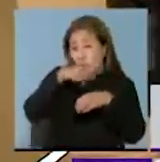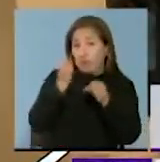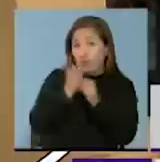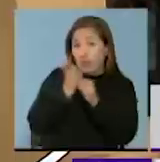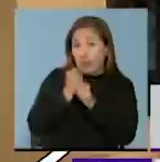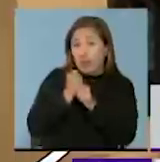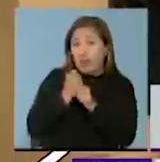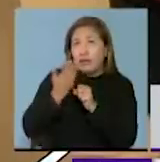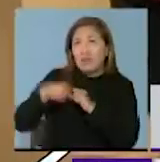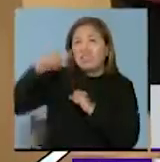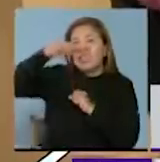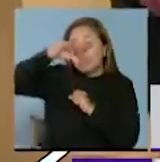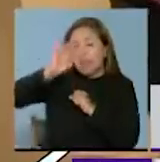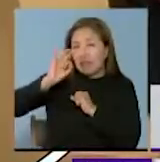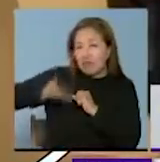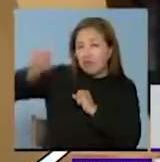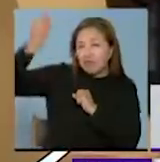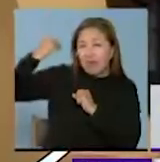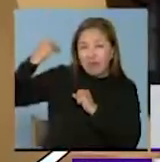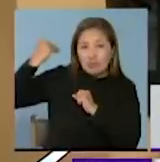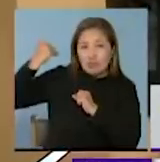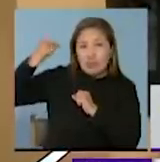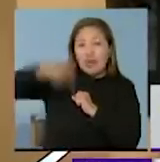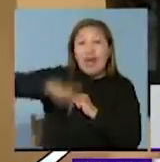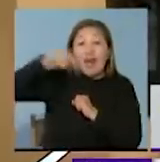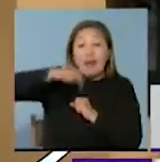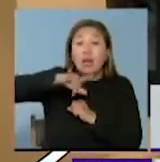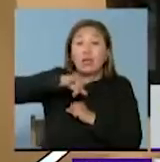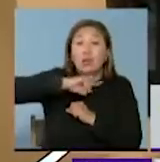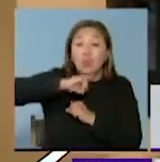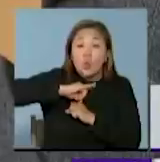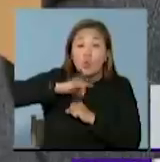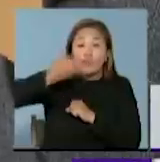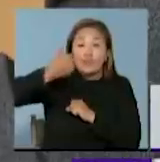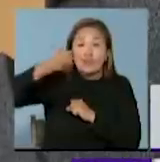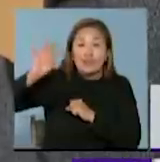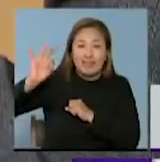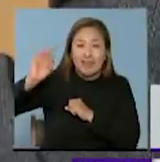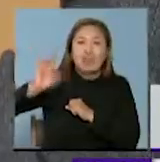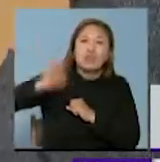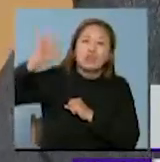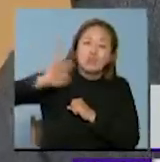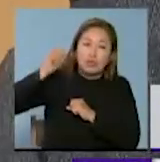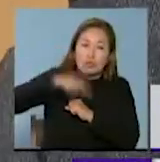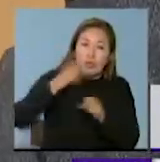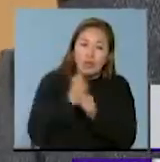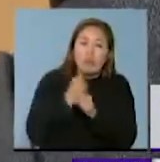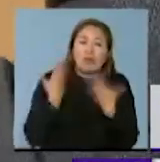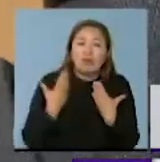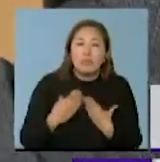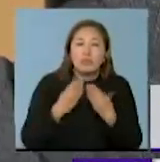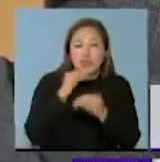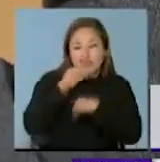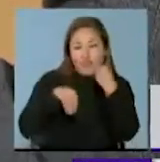hace 70 años en el país y 60 años en Jujuy para a favor de la vida y a favor de la familia. Y en